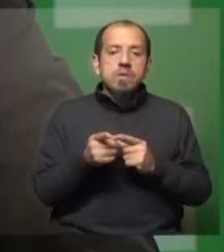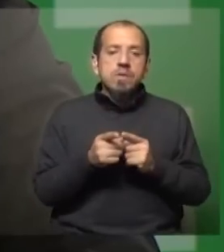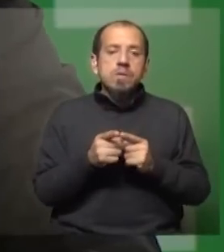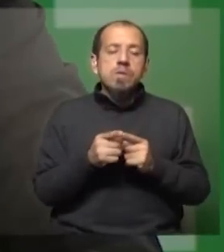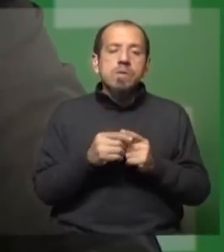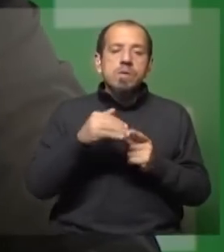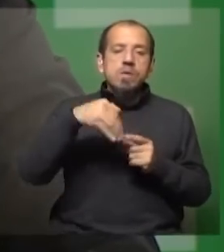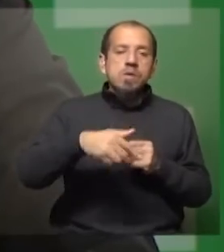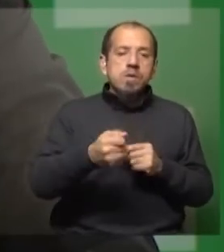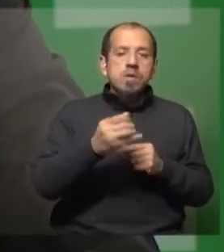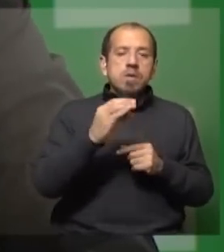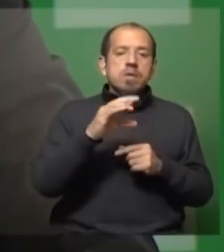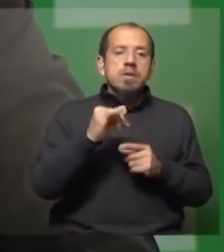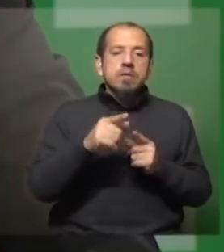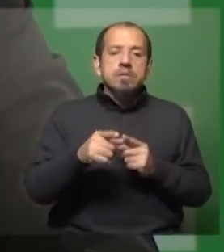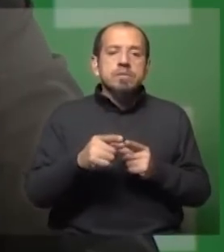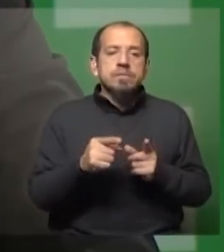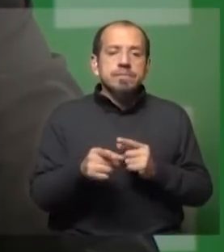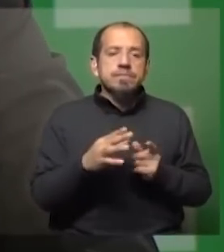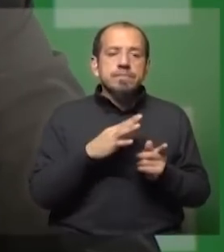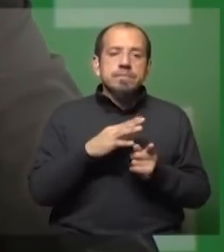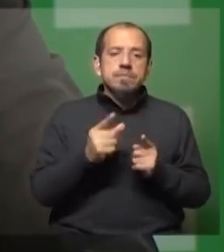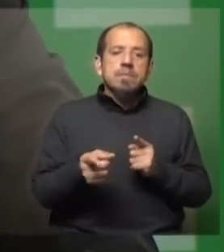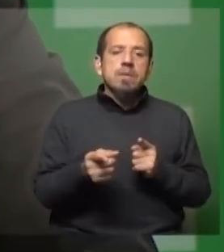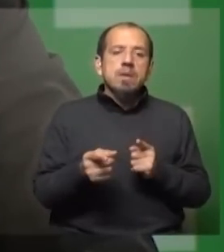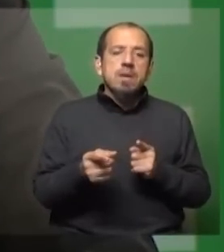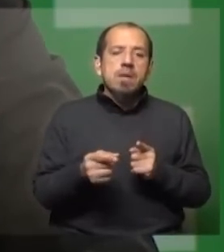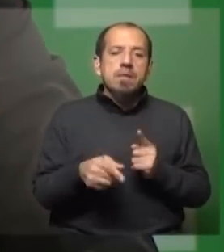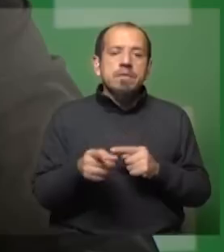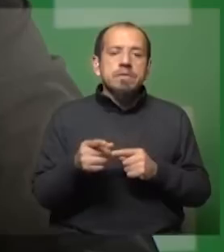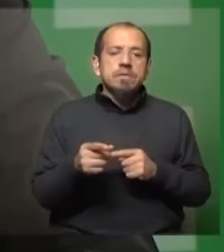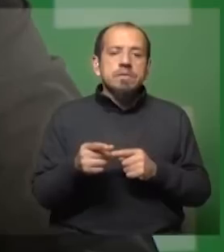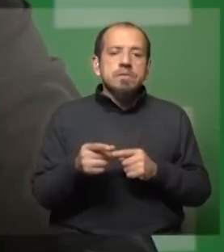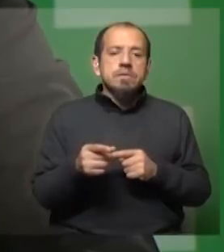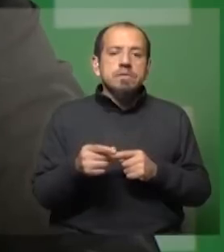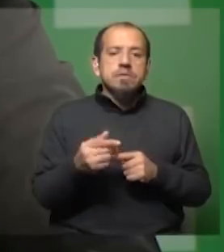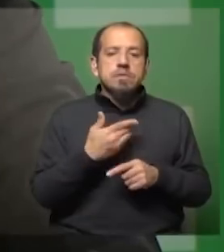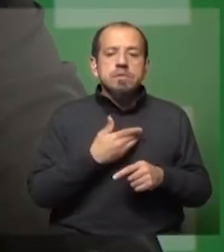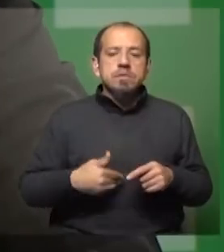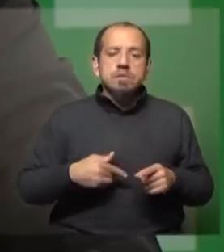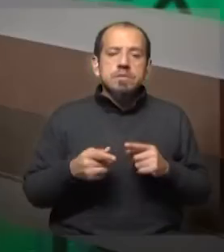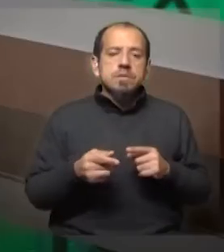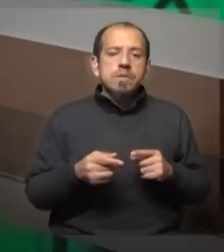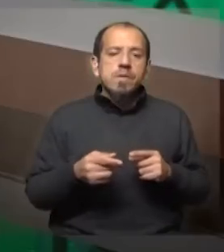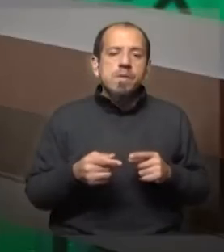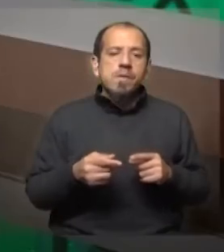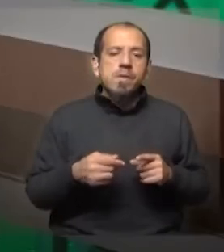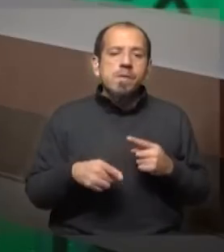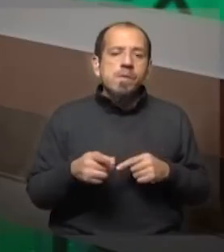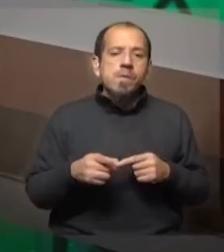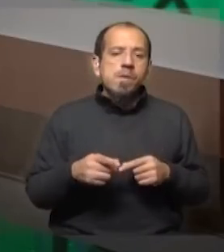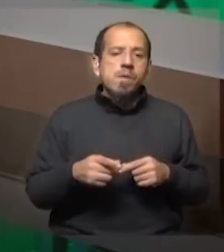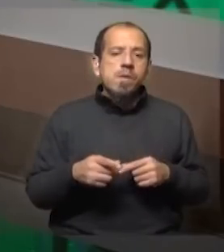lo apuró por una lógica electoral tenemos que recordar al canciller que en ese momento era el presidente proté por el mercosur casi al